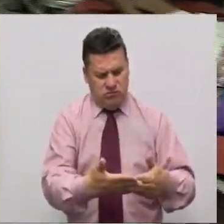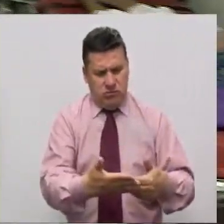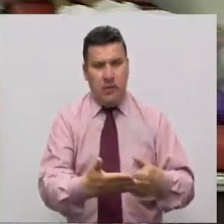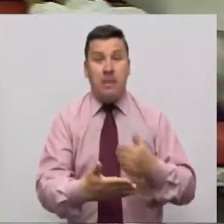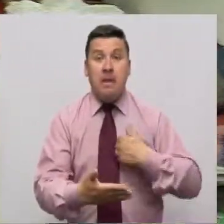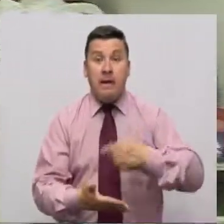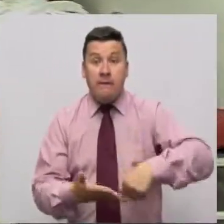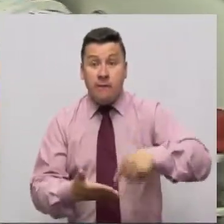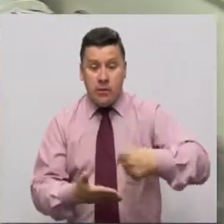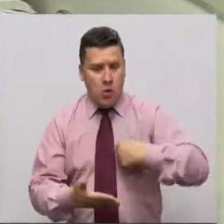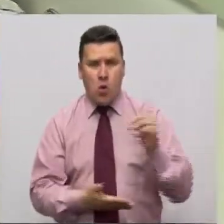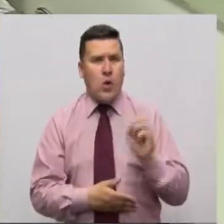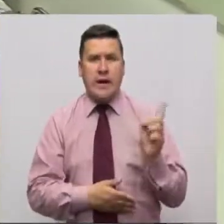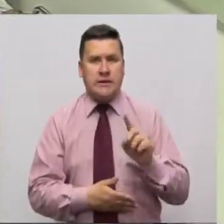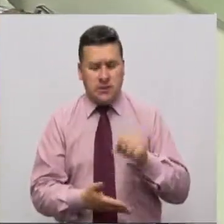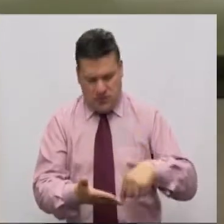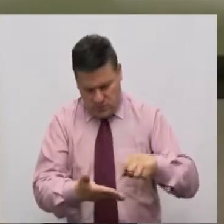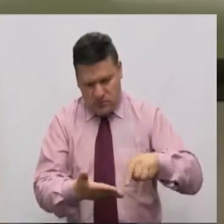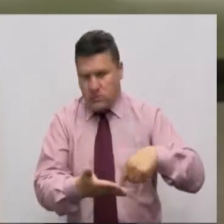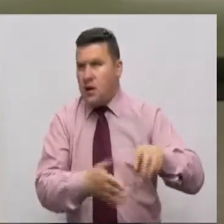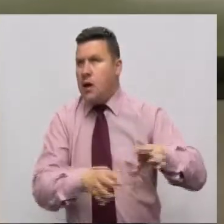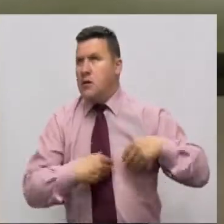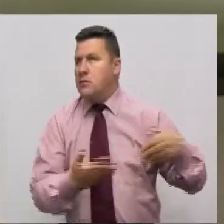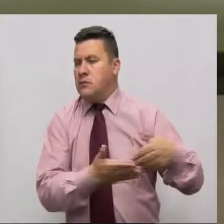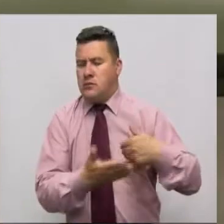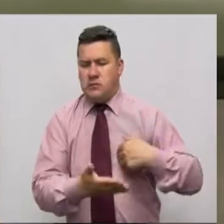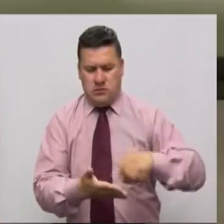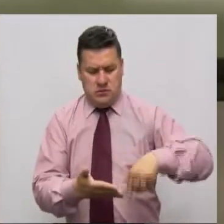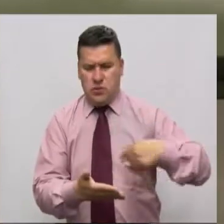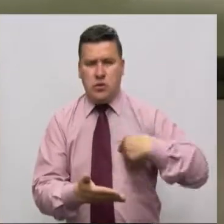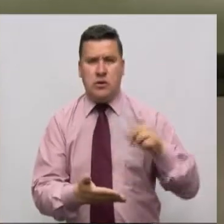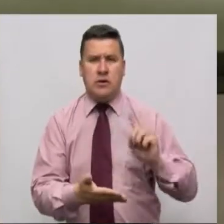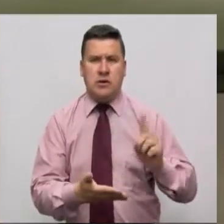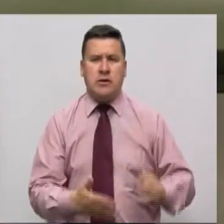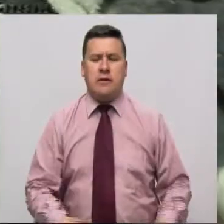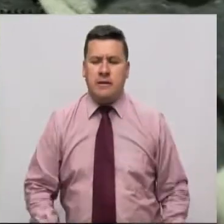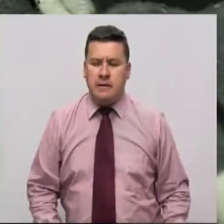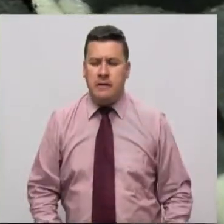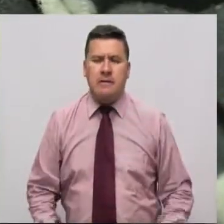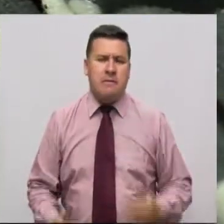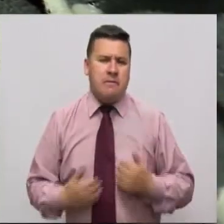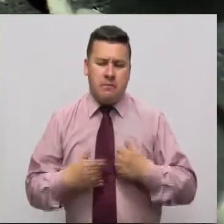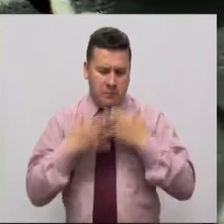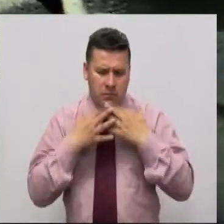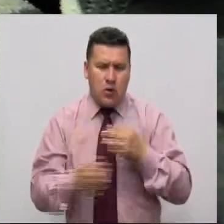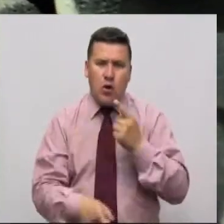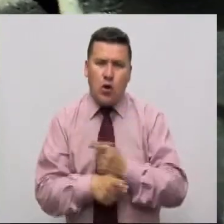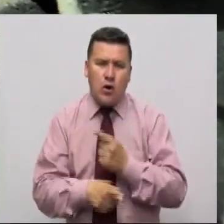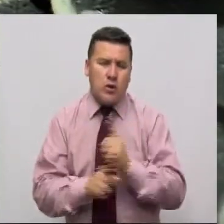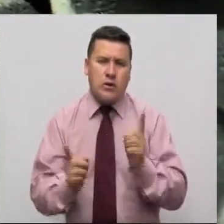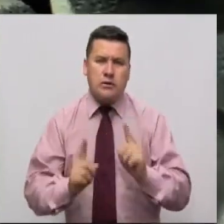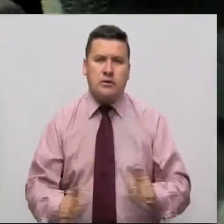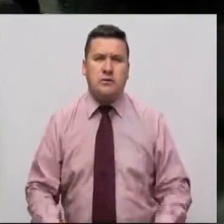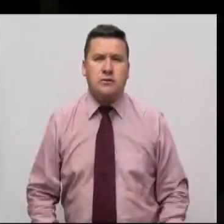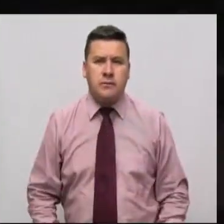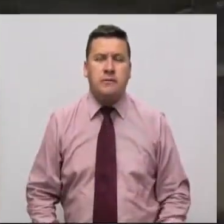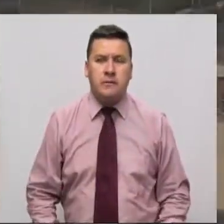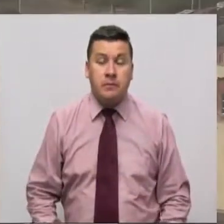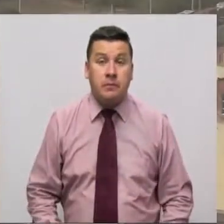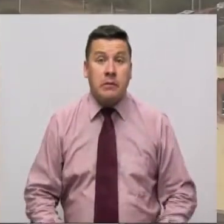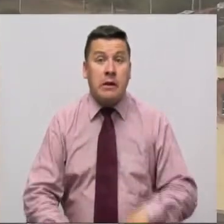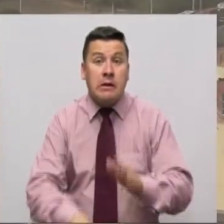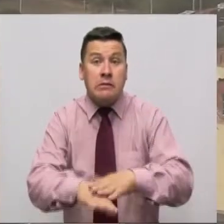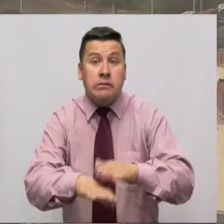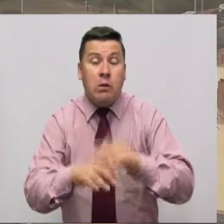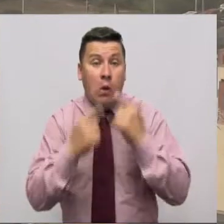situación es que la firma que aparece en las historias clínicas realmente no corresponde a mi firma.